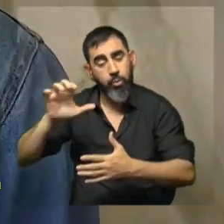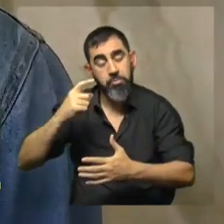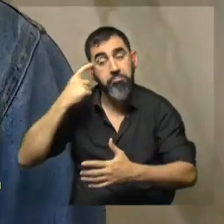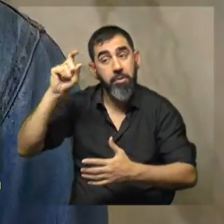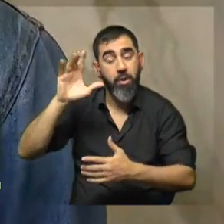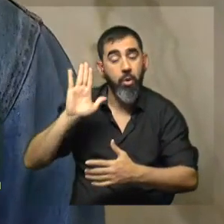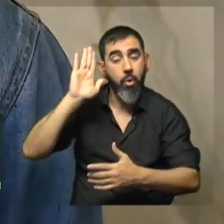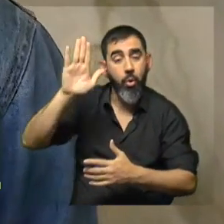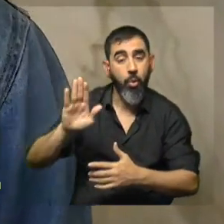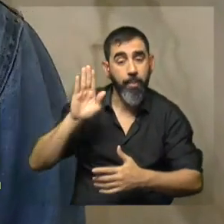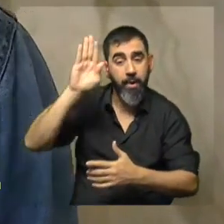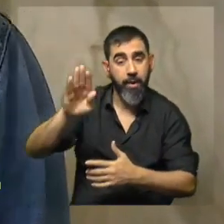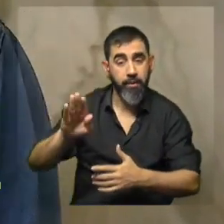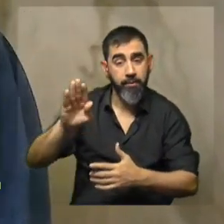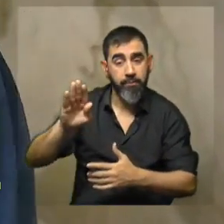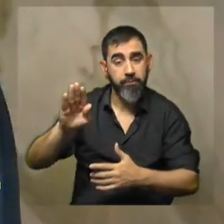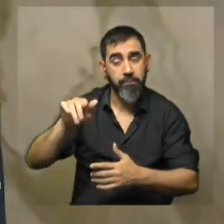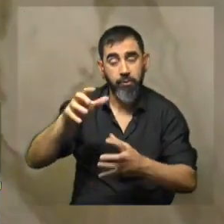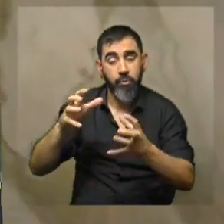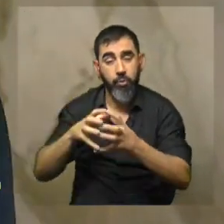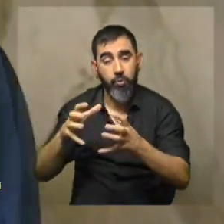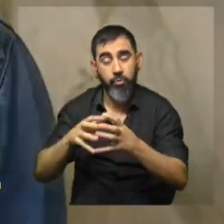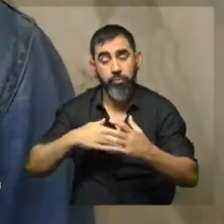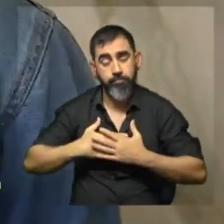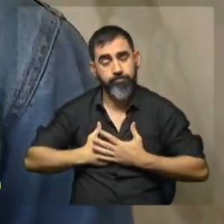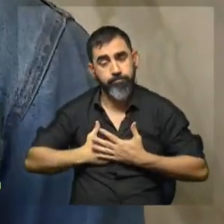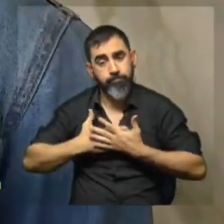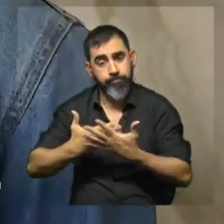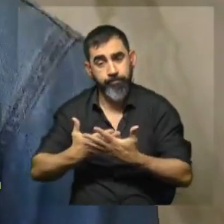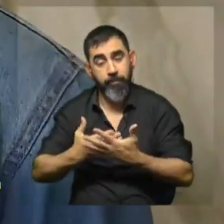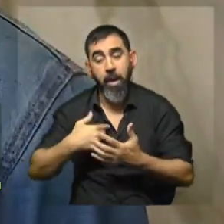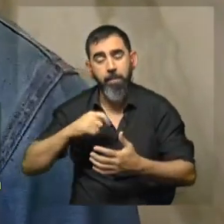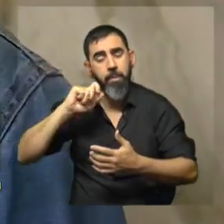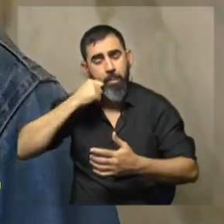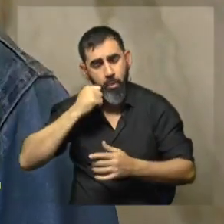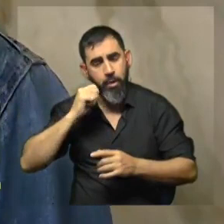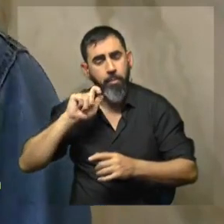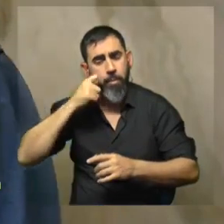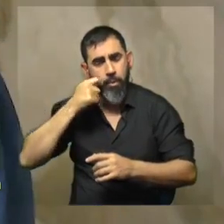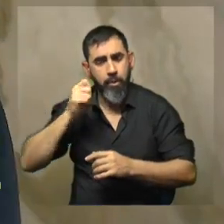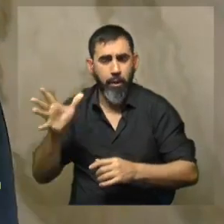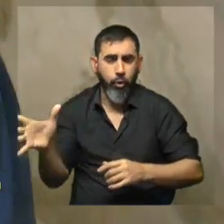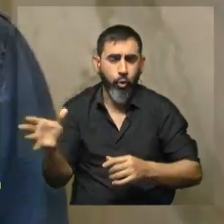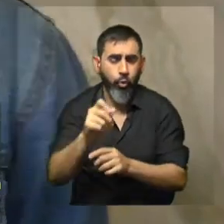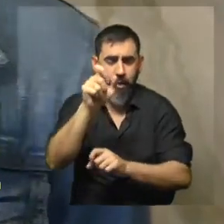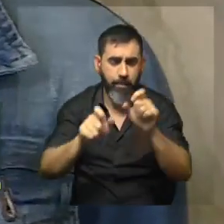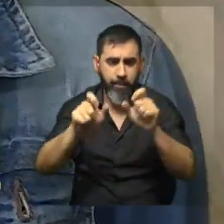este homenaje a esta banda que tanto queremos y amamos, que no solamente a mí me gusta, ¿no?, sino que le gusta, yo creo que a todo el